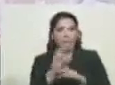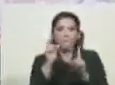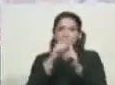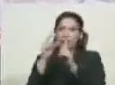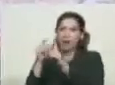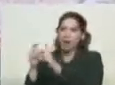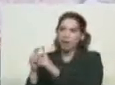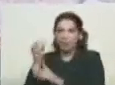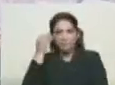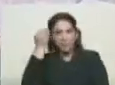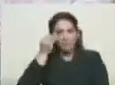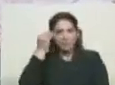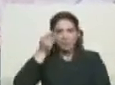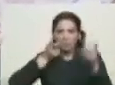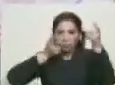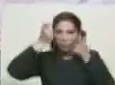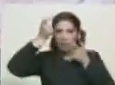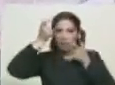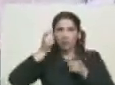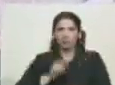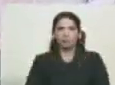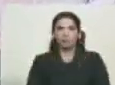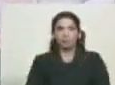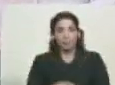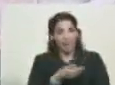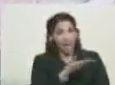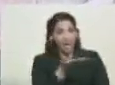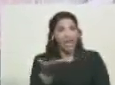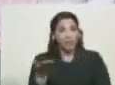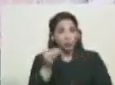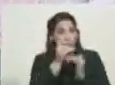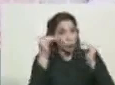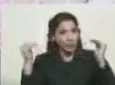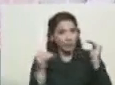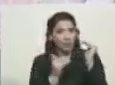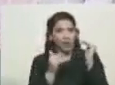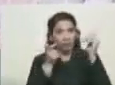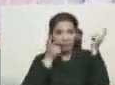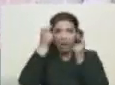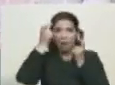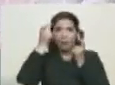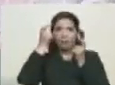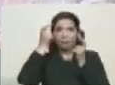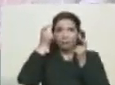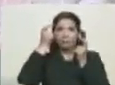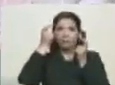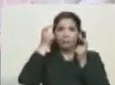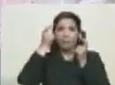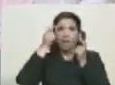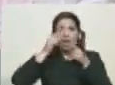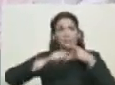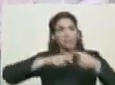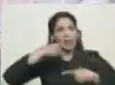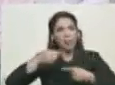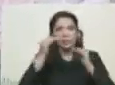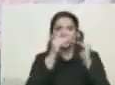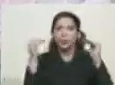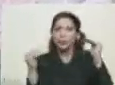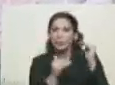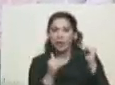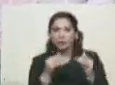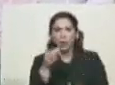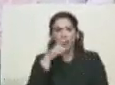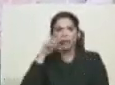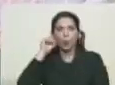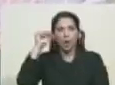Chávez. Ellos subestimaron a Chávez mucho. Y después han venido subestimando a Nicolás